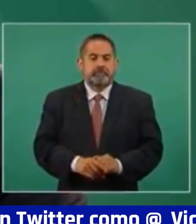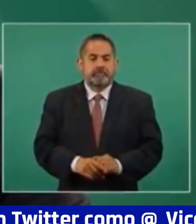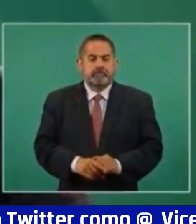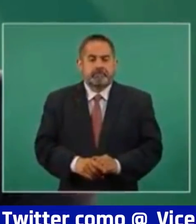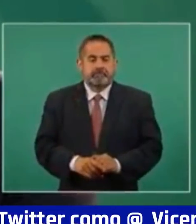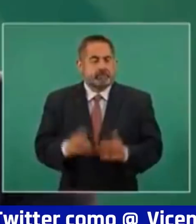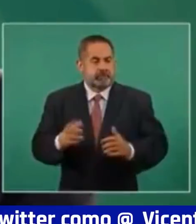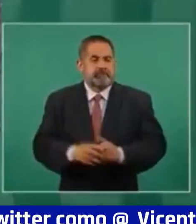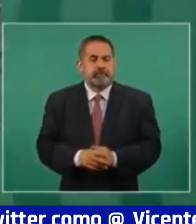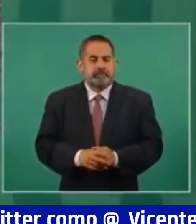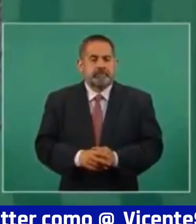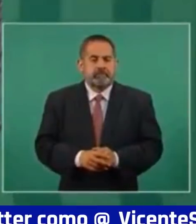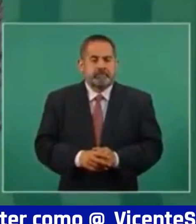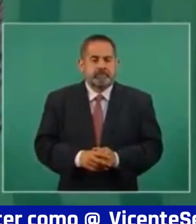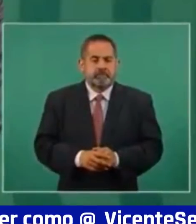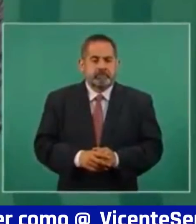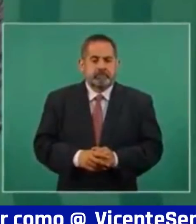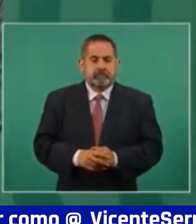Entonces,